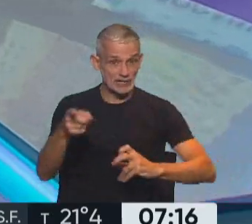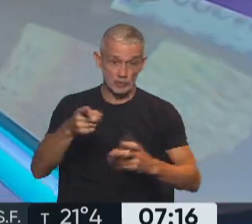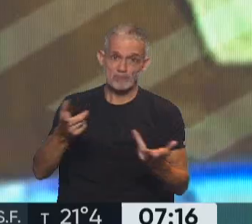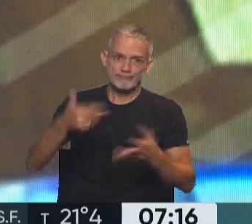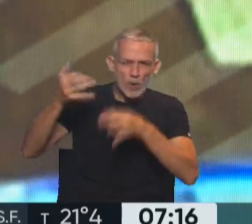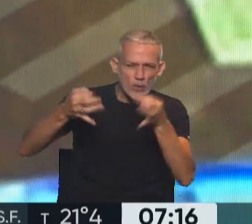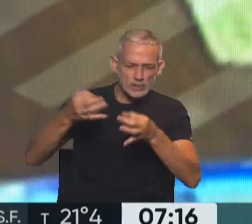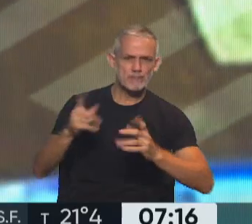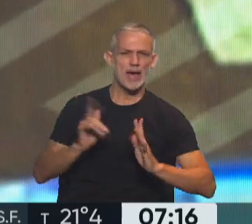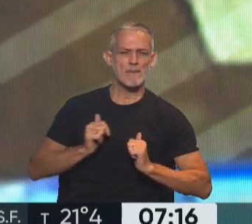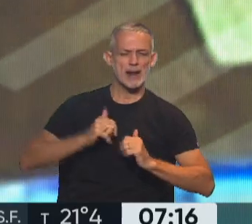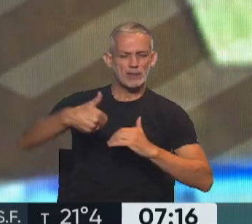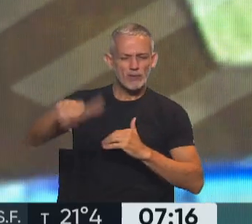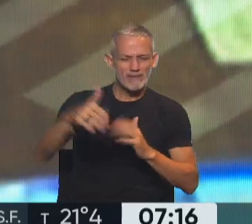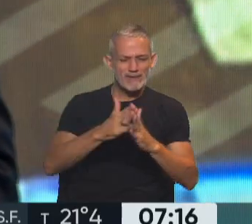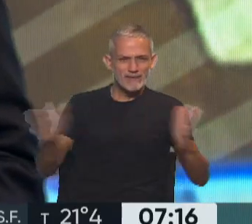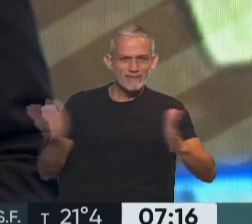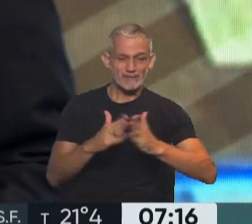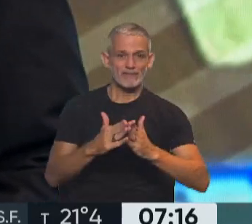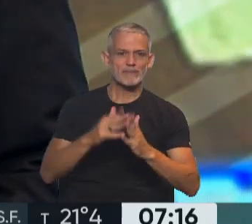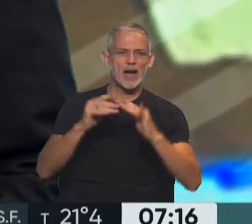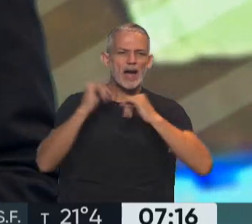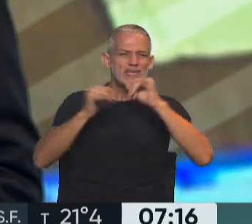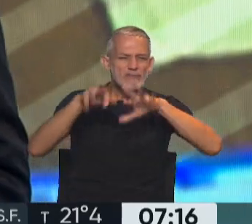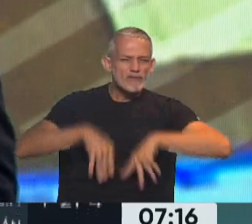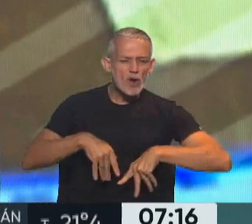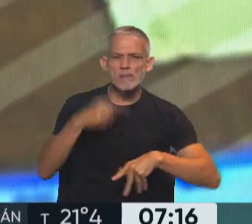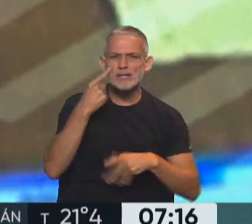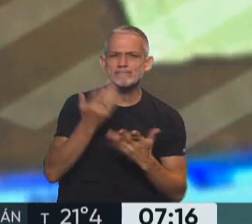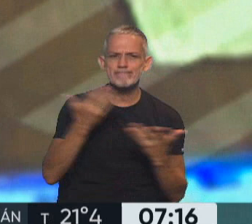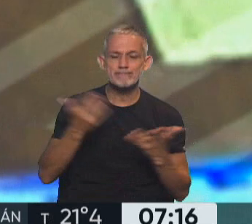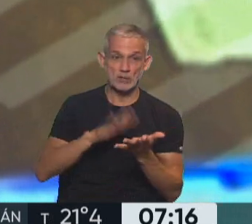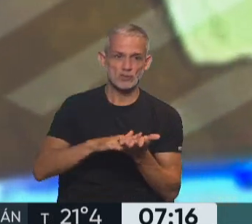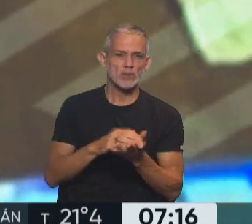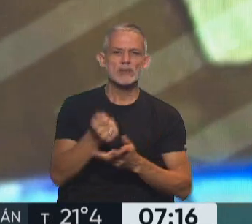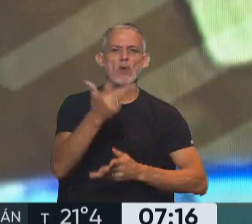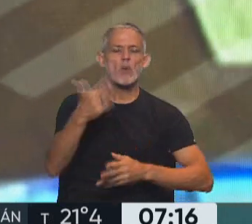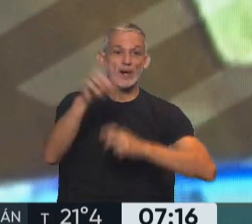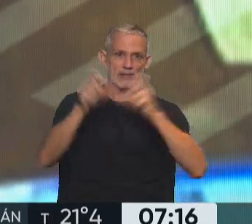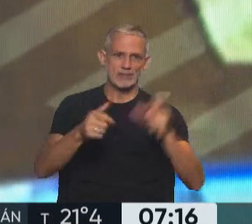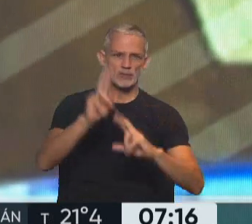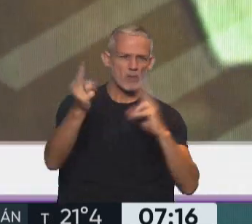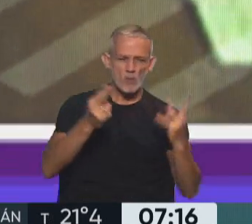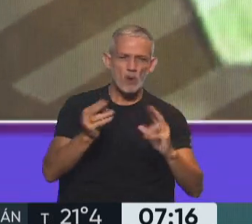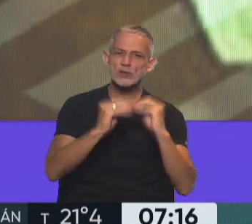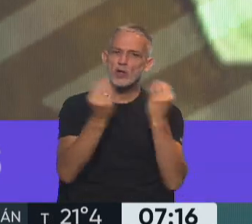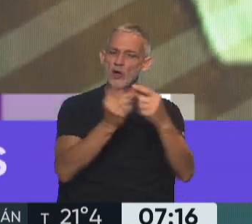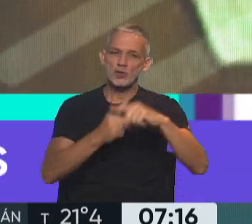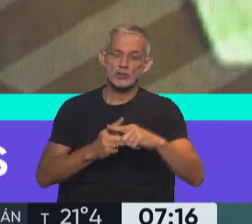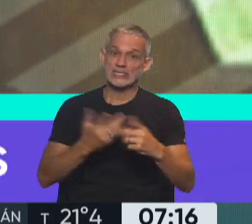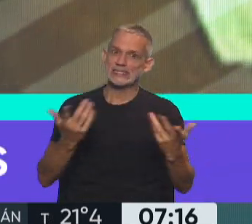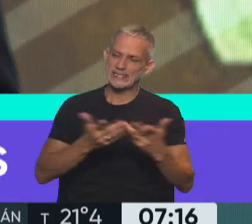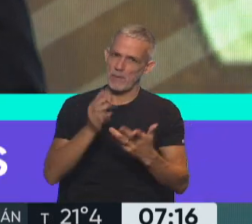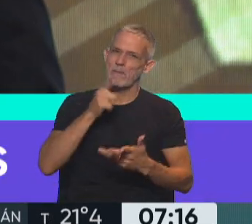Se está esperando para las próximas horas un nuevo informe, un nuevo reporte sobre la cantidad de víctimas y las expectativas no son